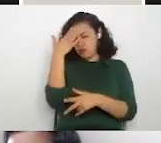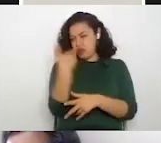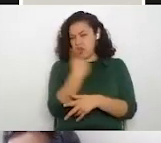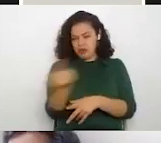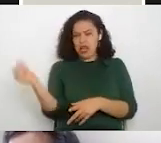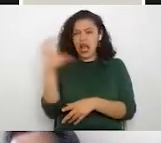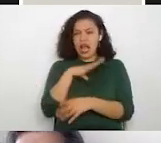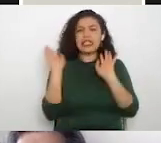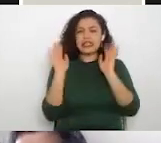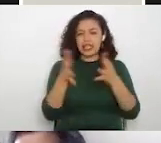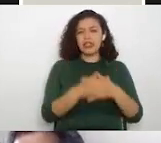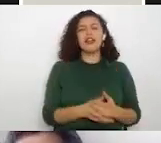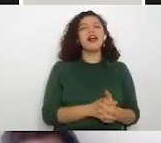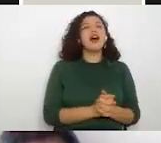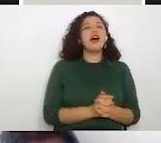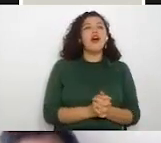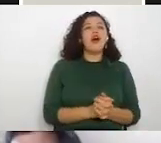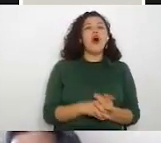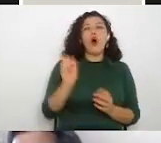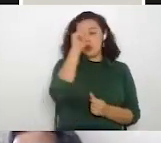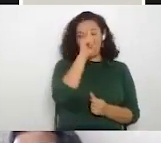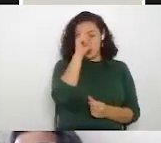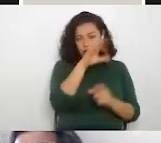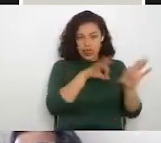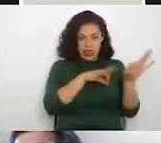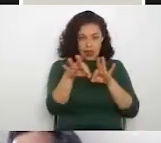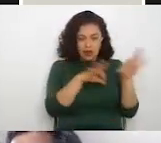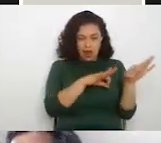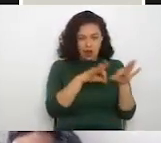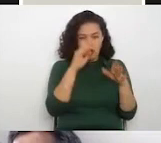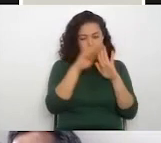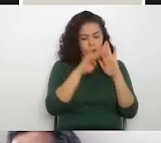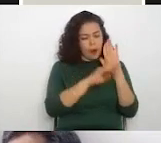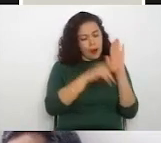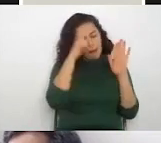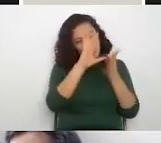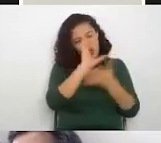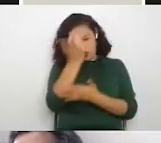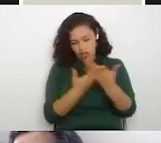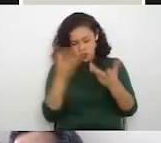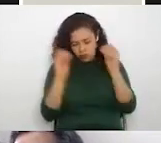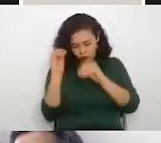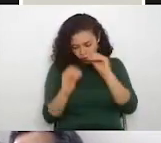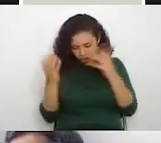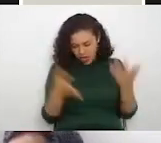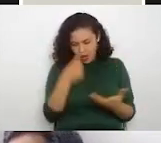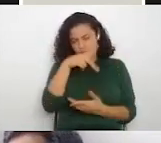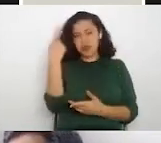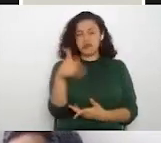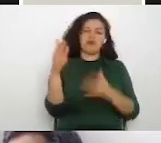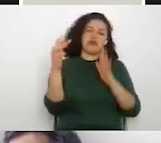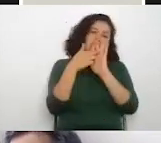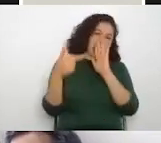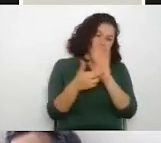a lo mejor también un instructivo de trabajo para la elaboración de los contratos, donde indica cómo se debe de